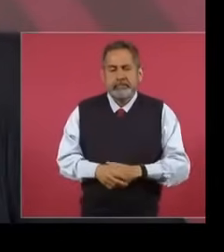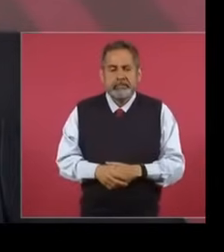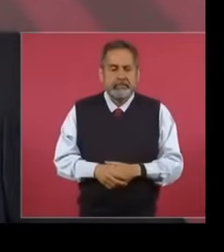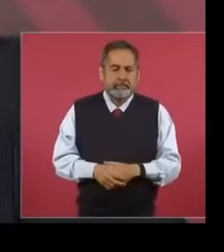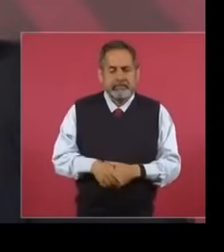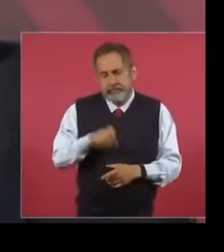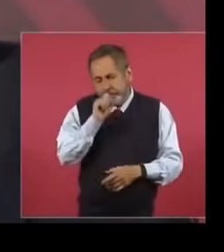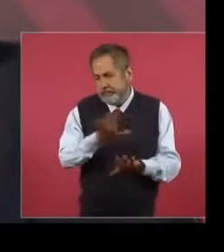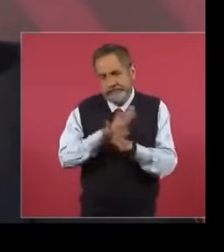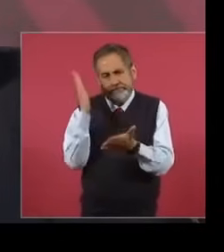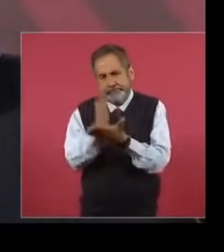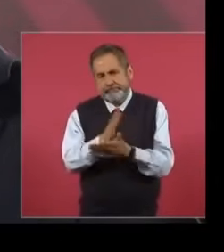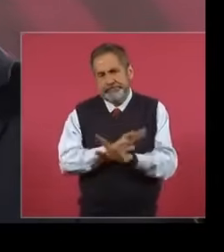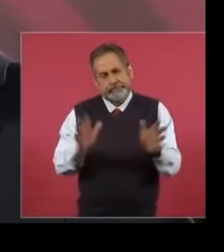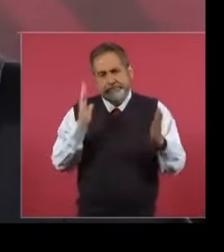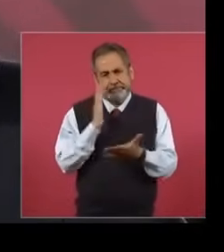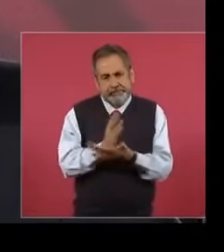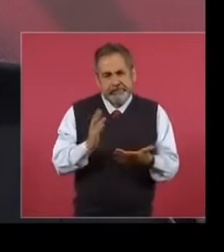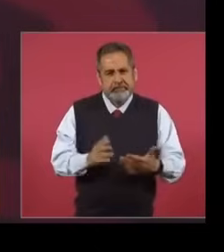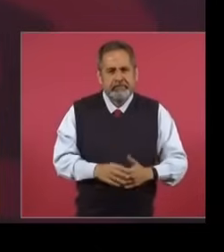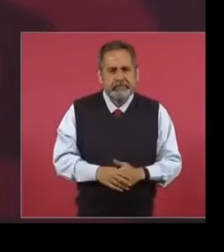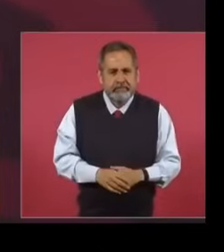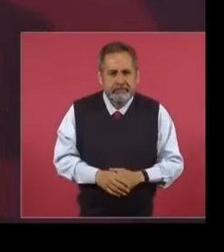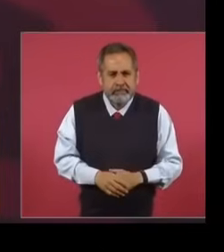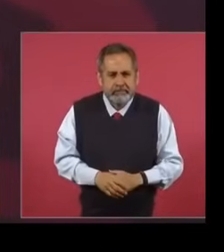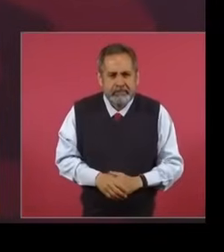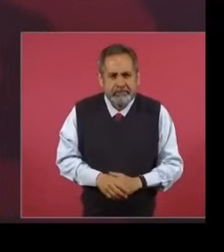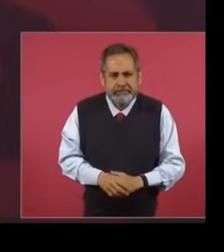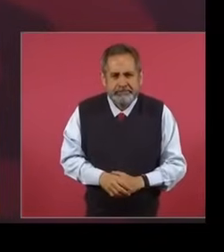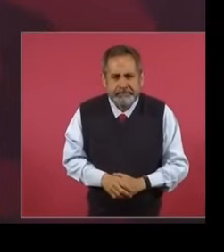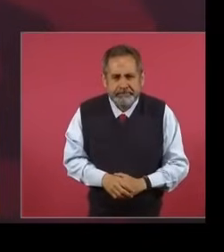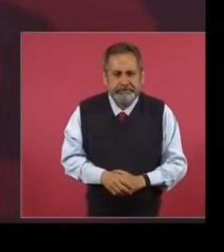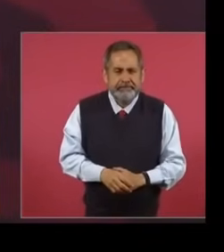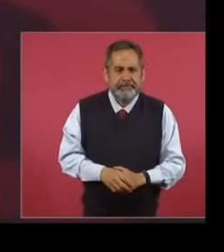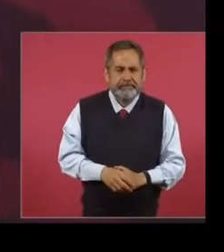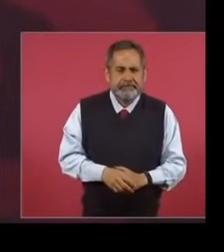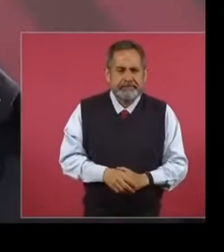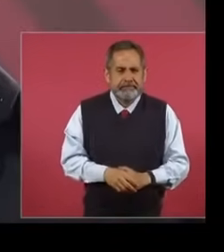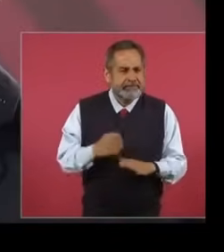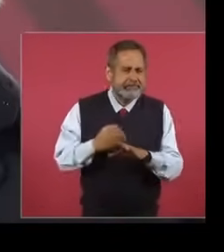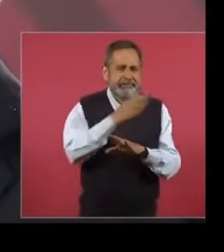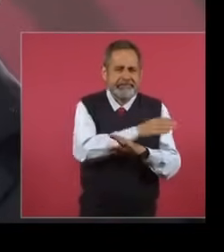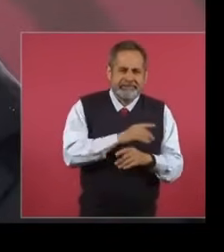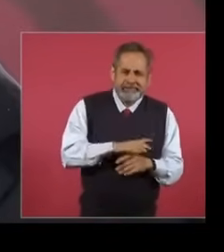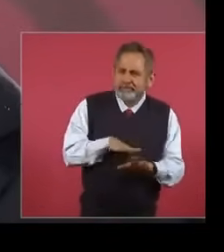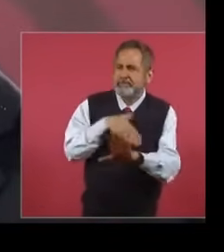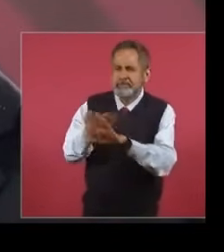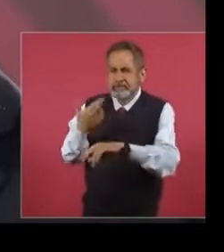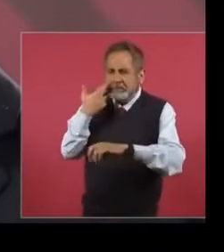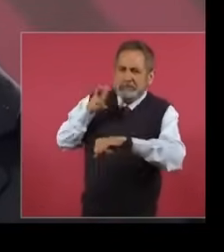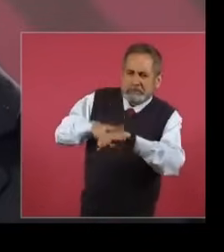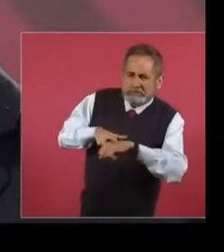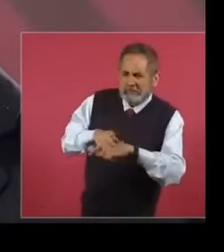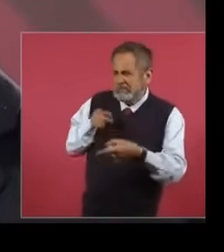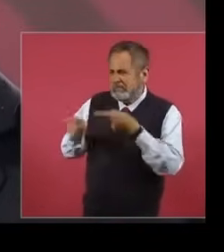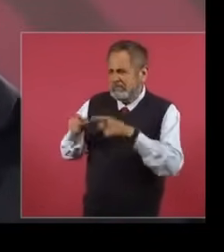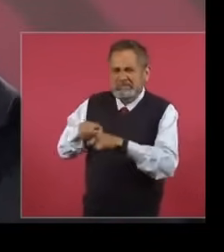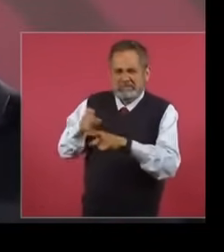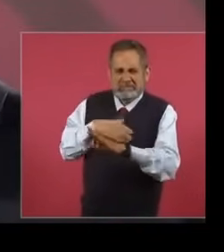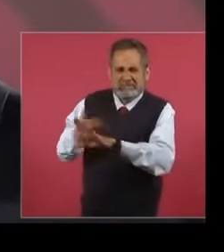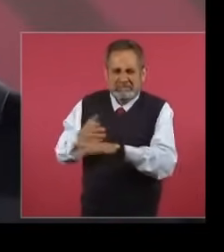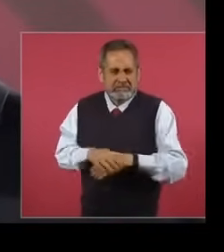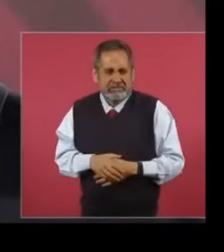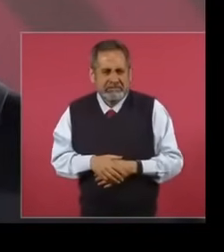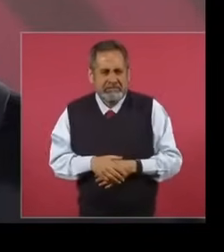ya también basta basta antes Cómo hablaban de los rateros no